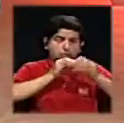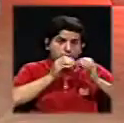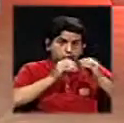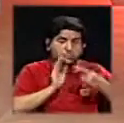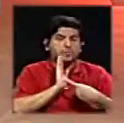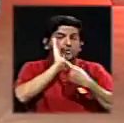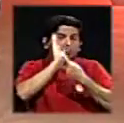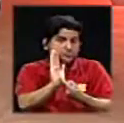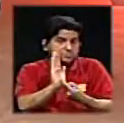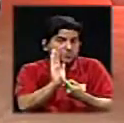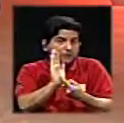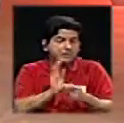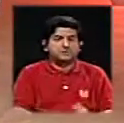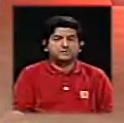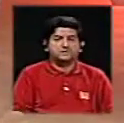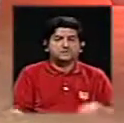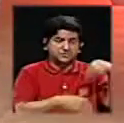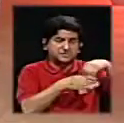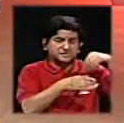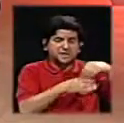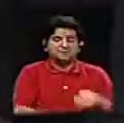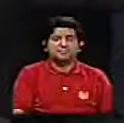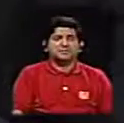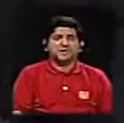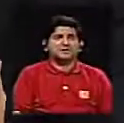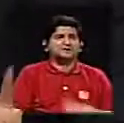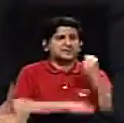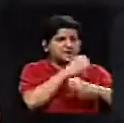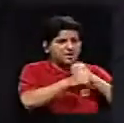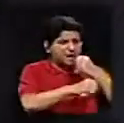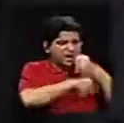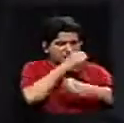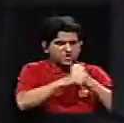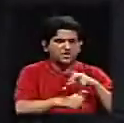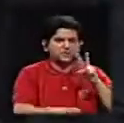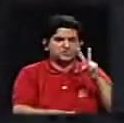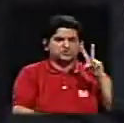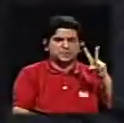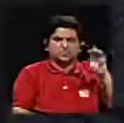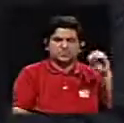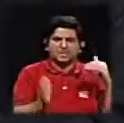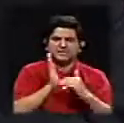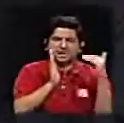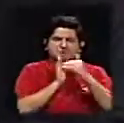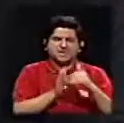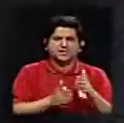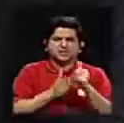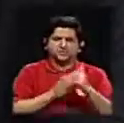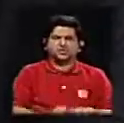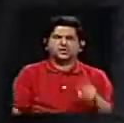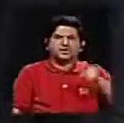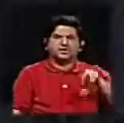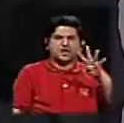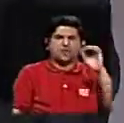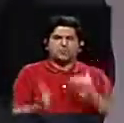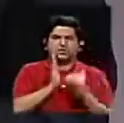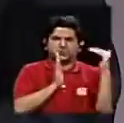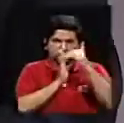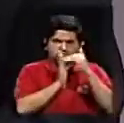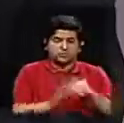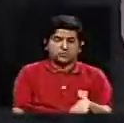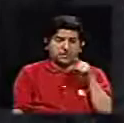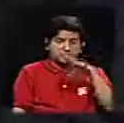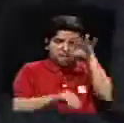dado es que se invierten cada año unos 220 millones de dólares, que se requieren más o menos unos 400 millones, y que